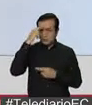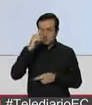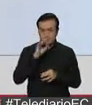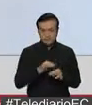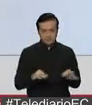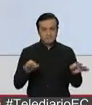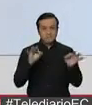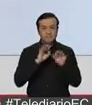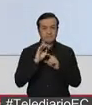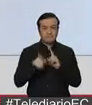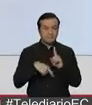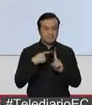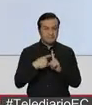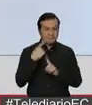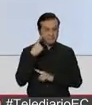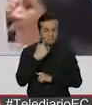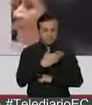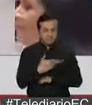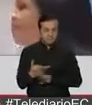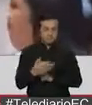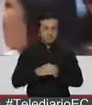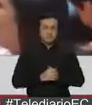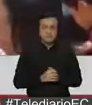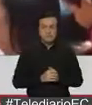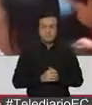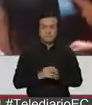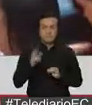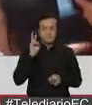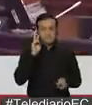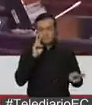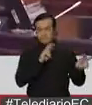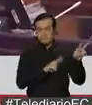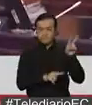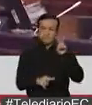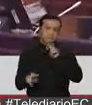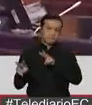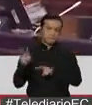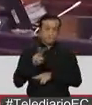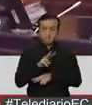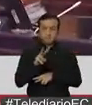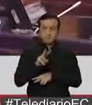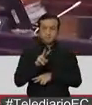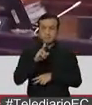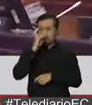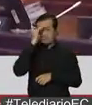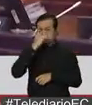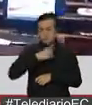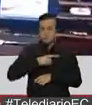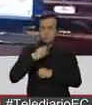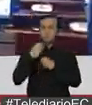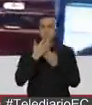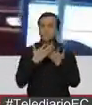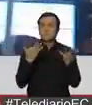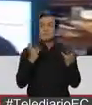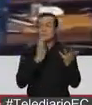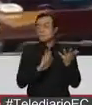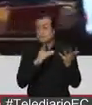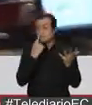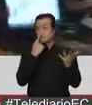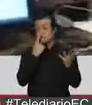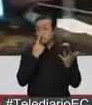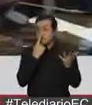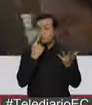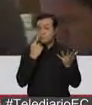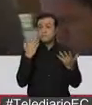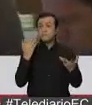y sobre todo al voto en el siguiente año. En la balanza del análisis se debe colocar si en los tomadores de decisión prima en sus intereses la popularidad